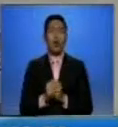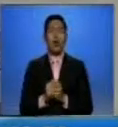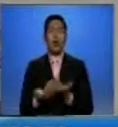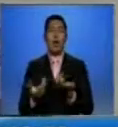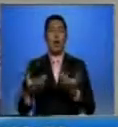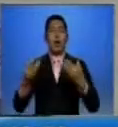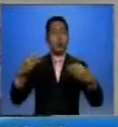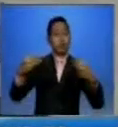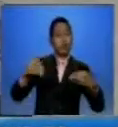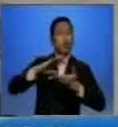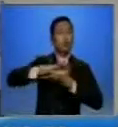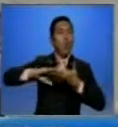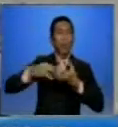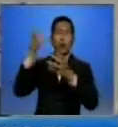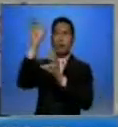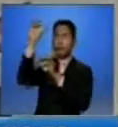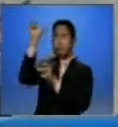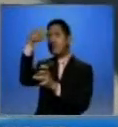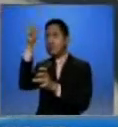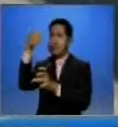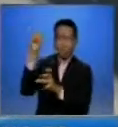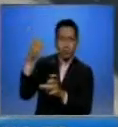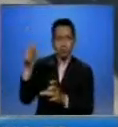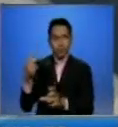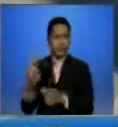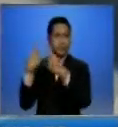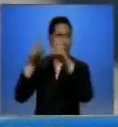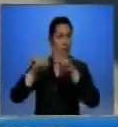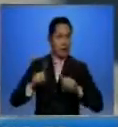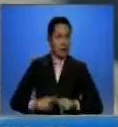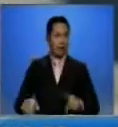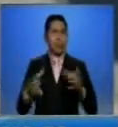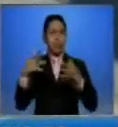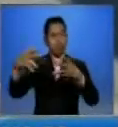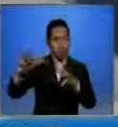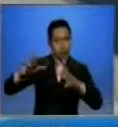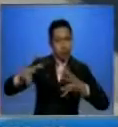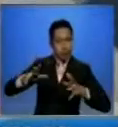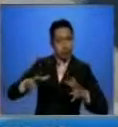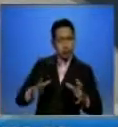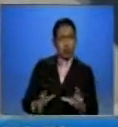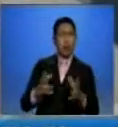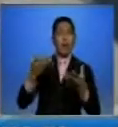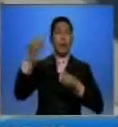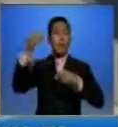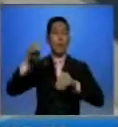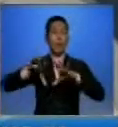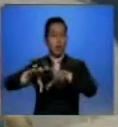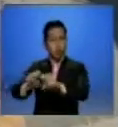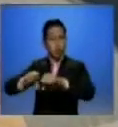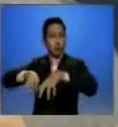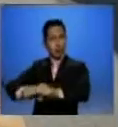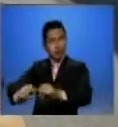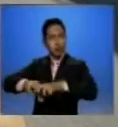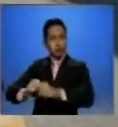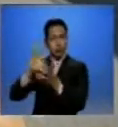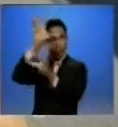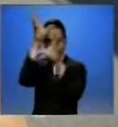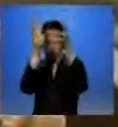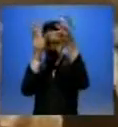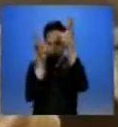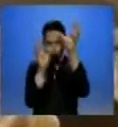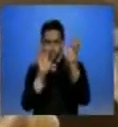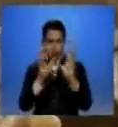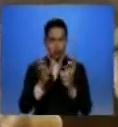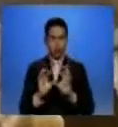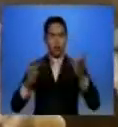Para elaborar un monigote se requiere de paciencia, desde hacer el molde hasta preparar la masa de papel para luego pintarlo. Así lo explica